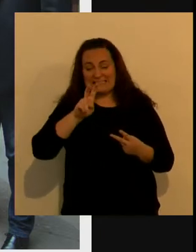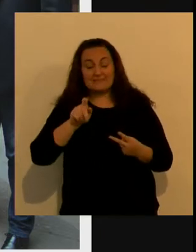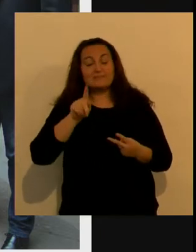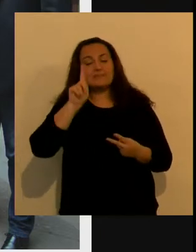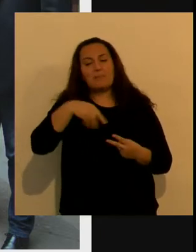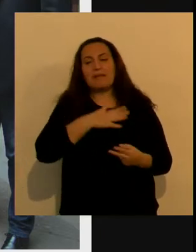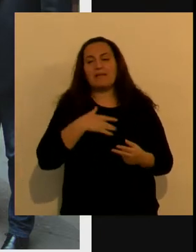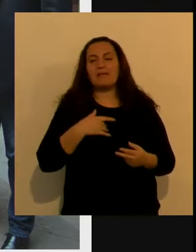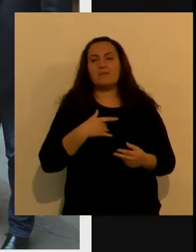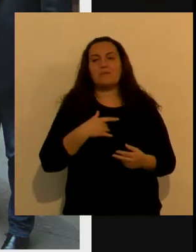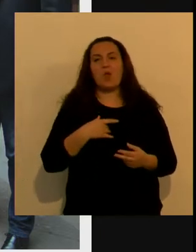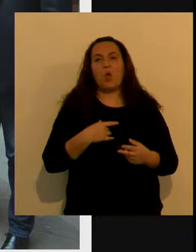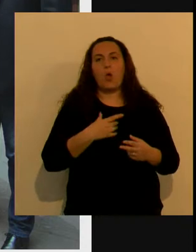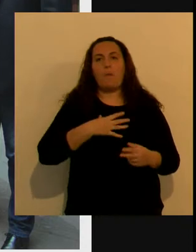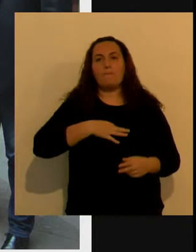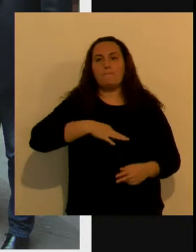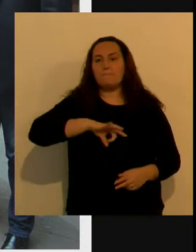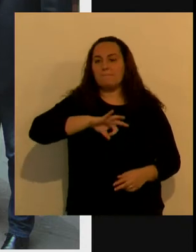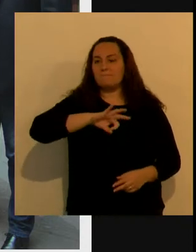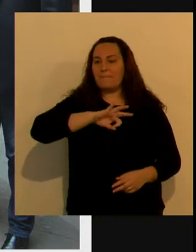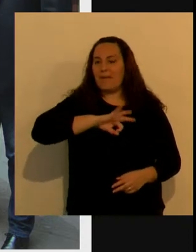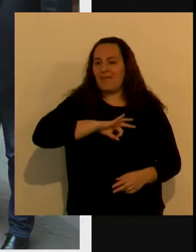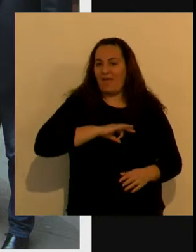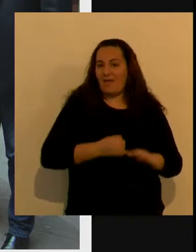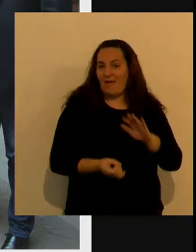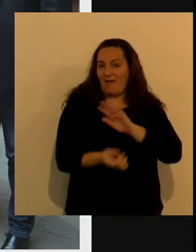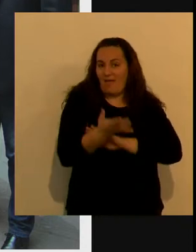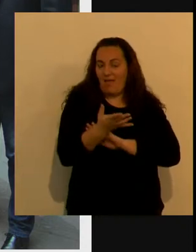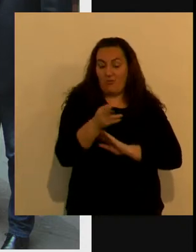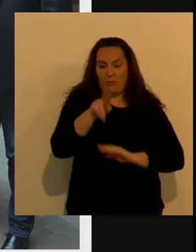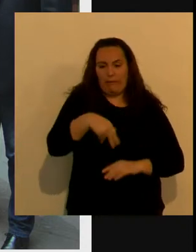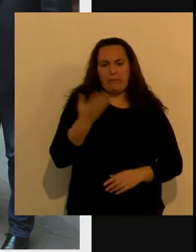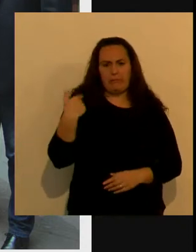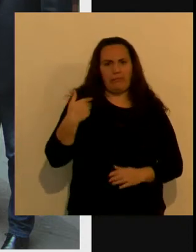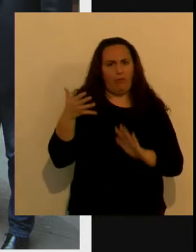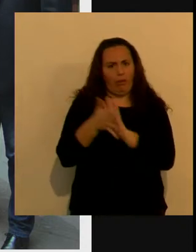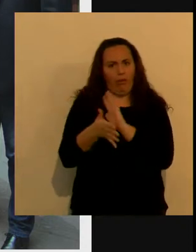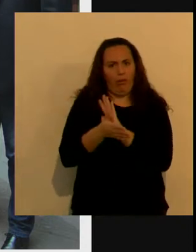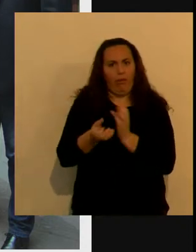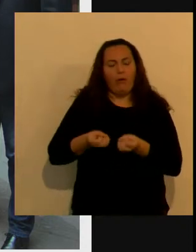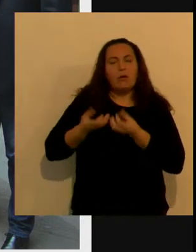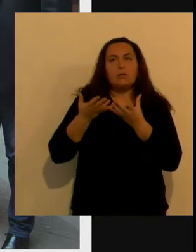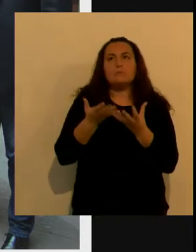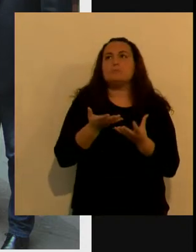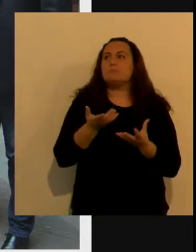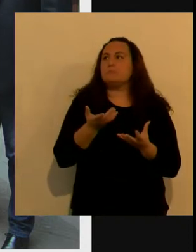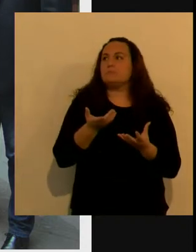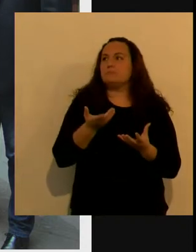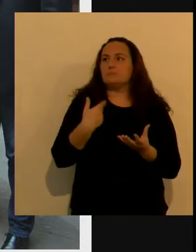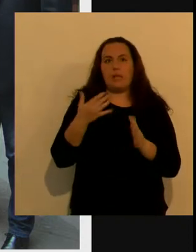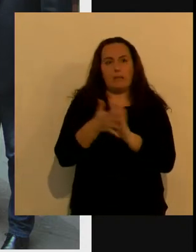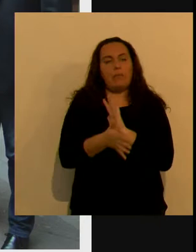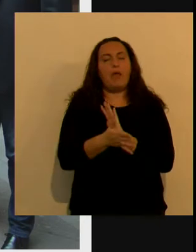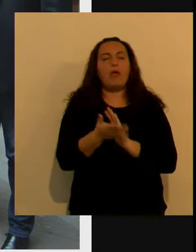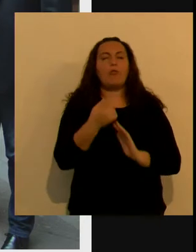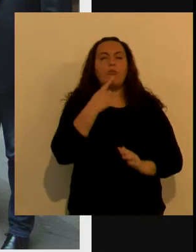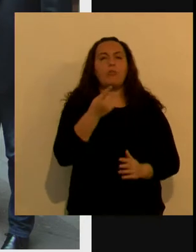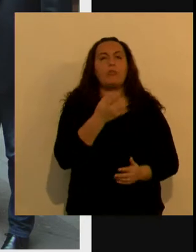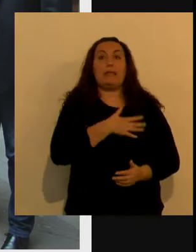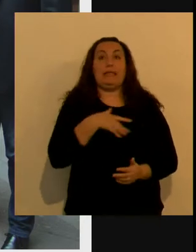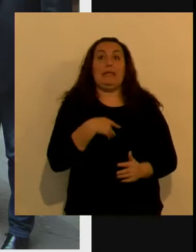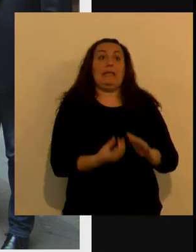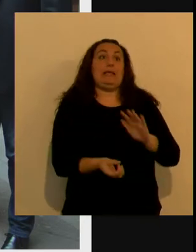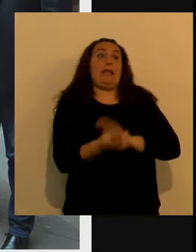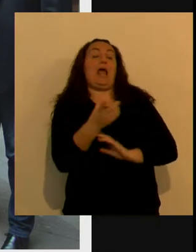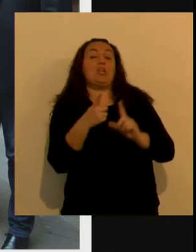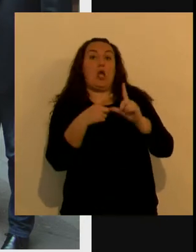de Stephen Hawking. Y otra vez, cuando le conté que queremos así crear la estrella,